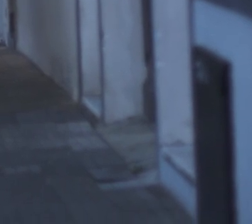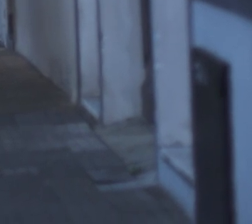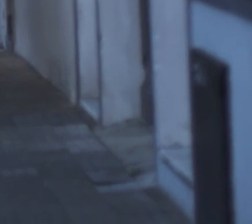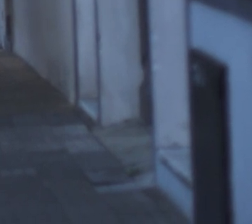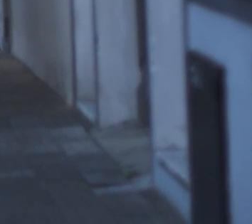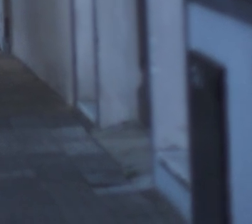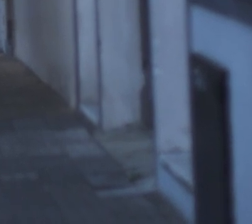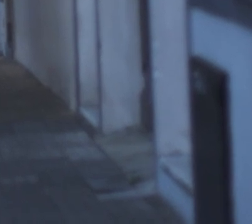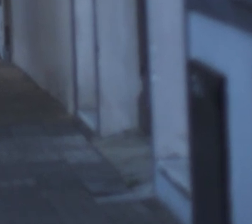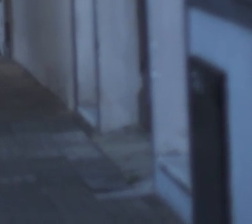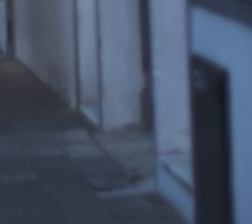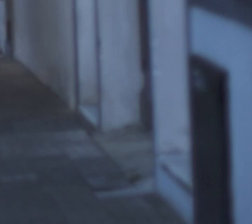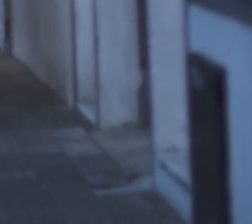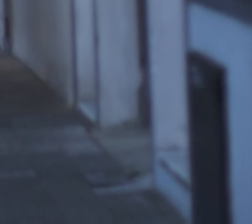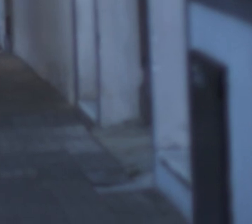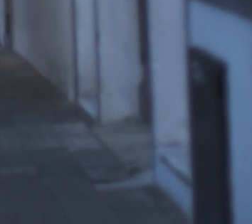¡Gracias!